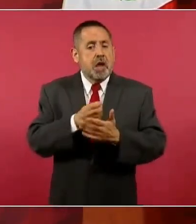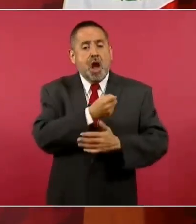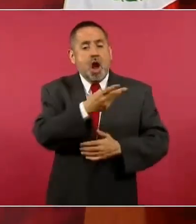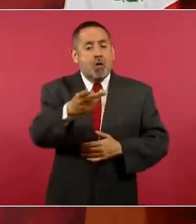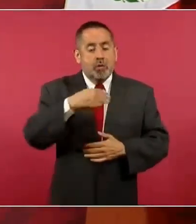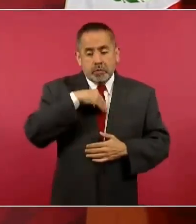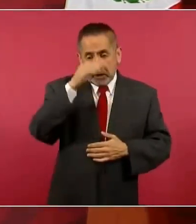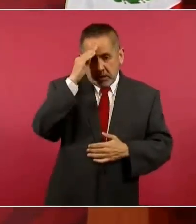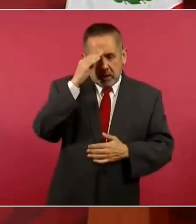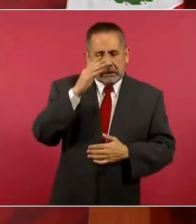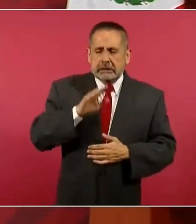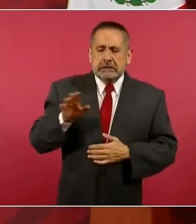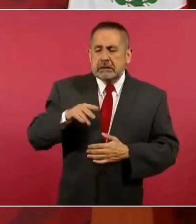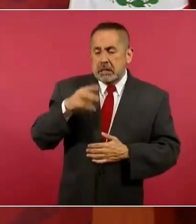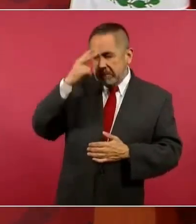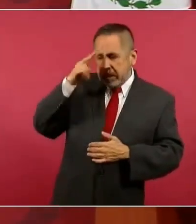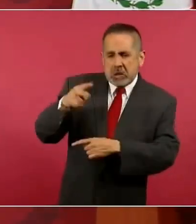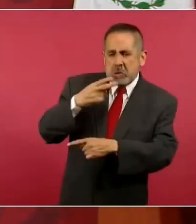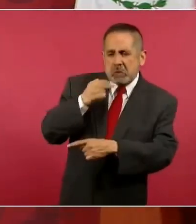hay conservadores